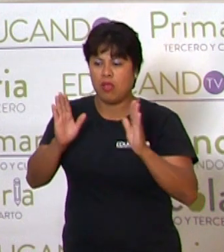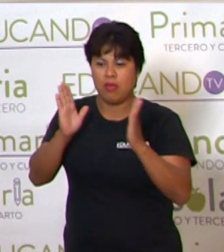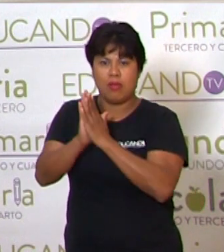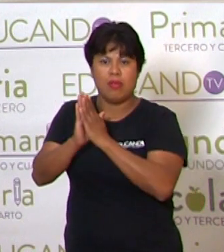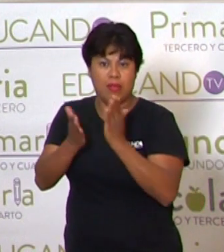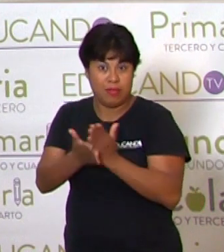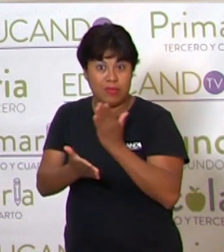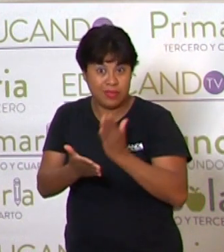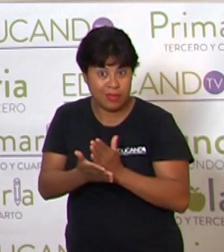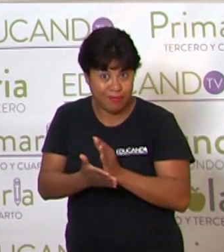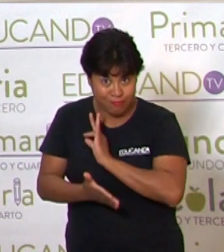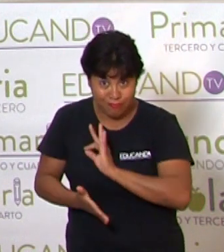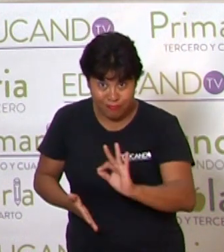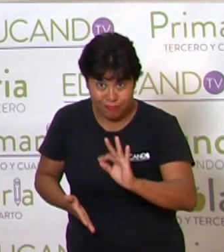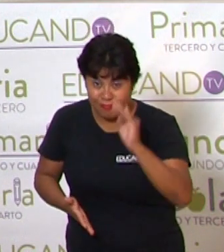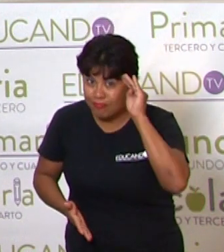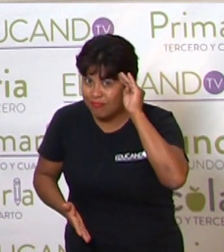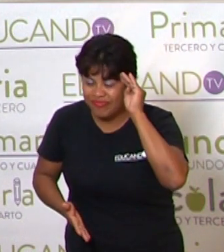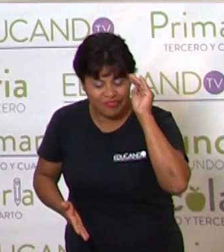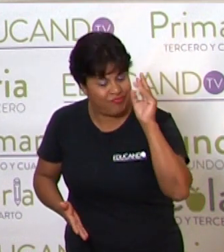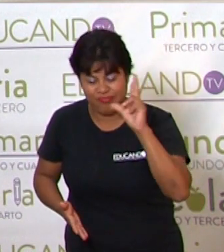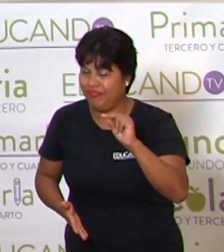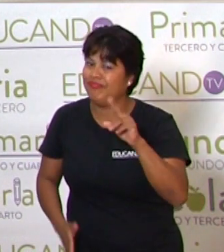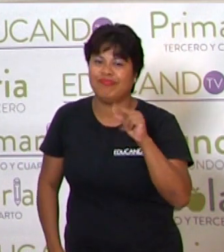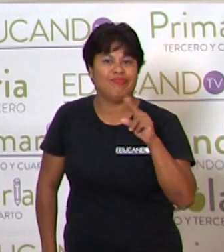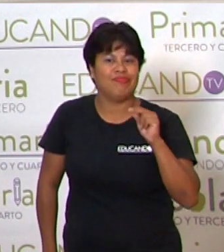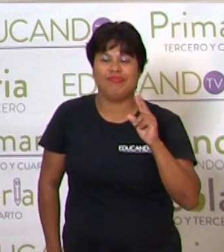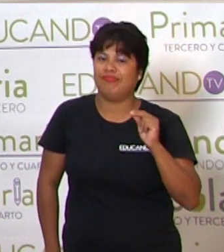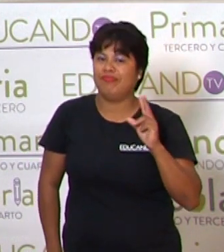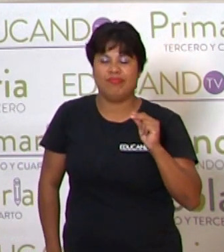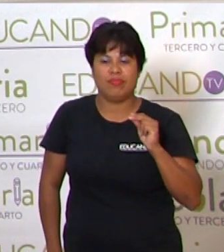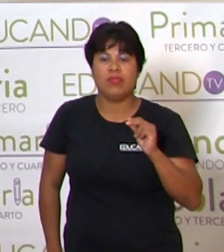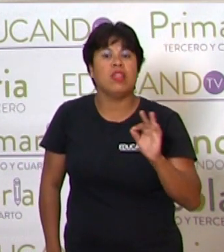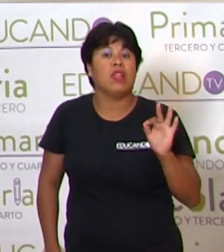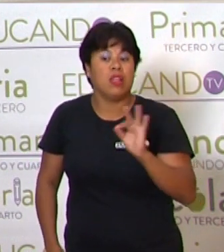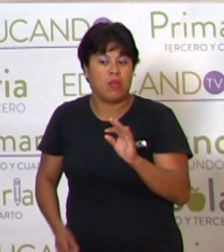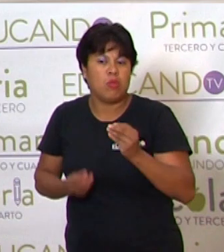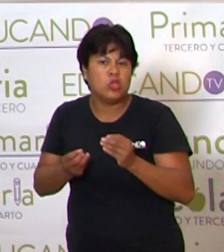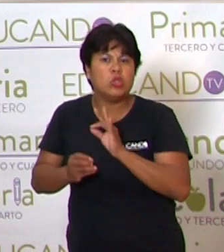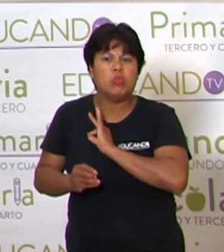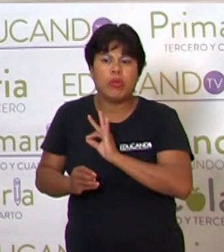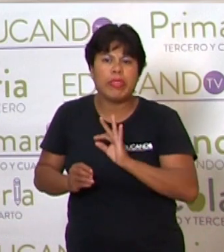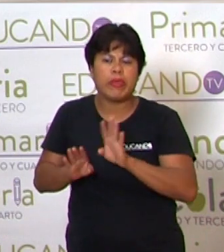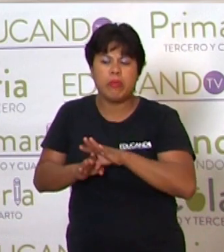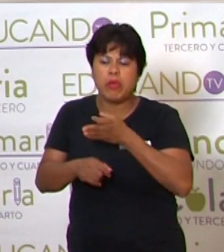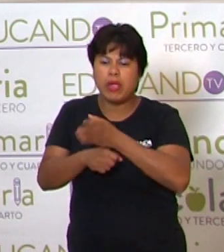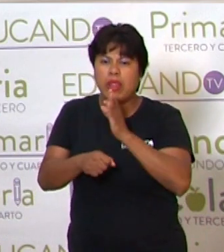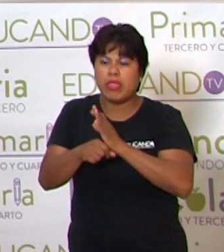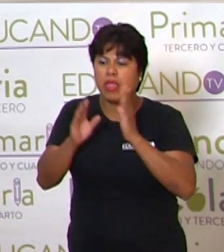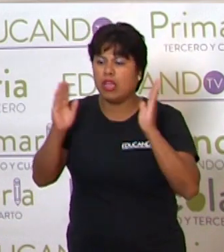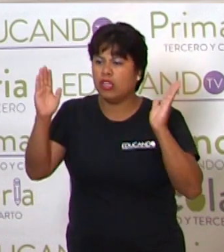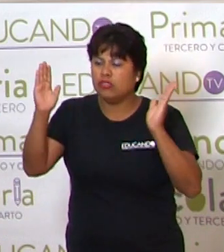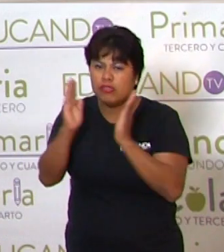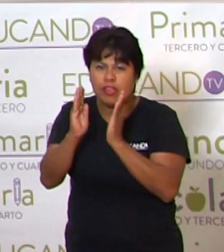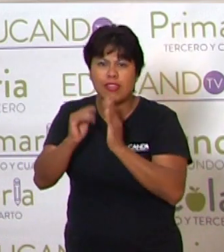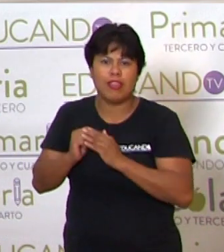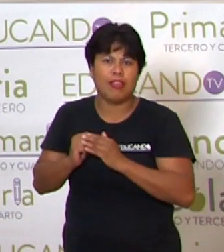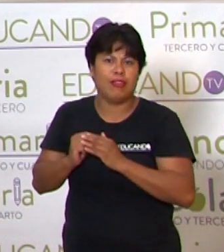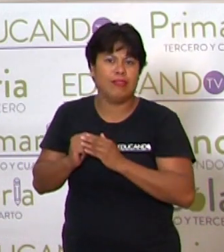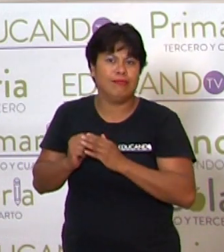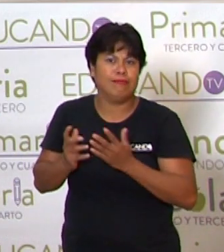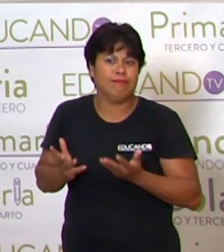portada? Yo creo que no. Si mucho, harían una caricatura chiquita y